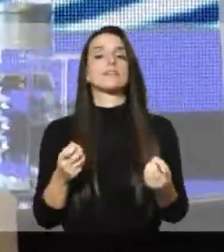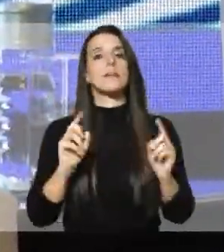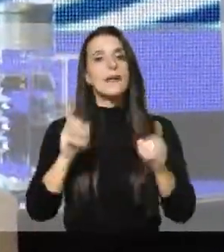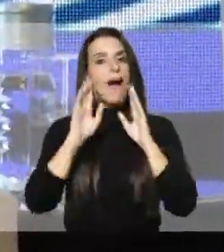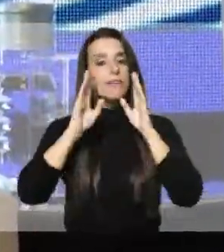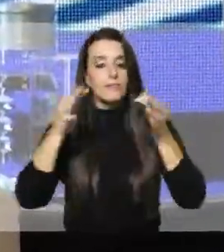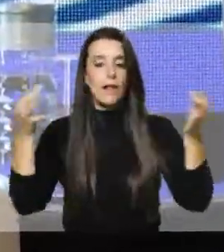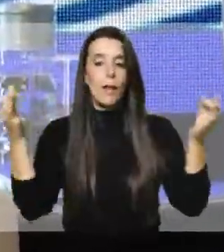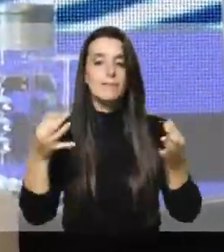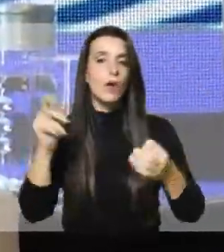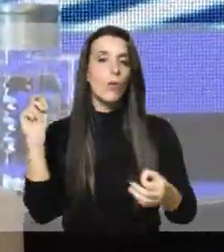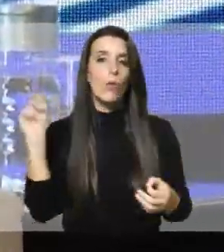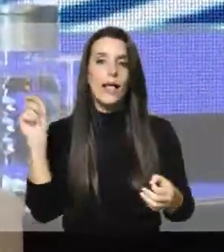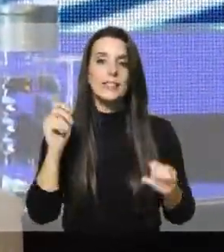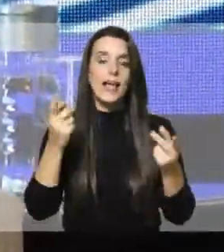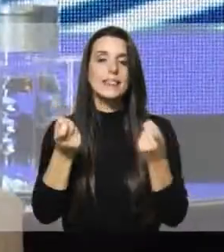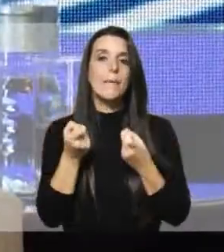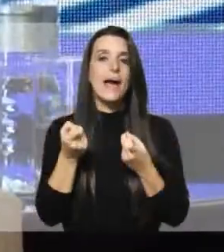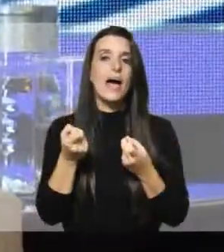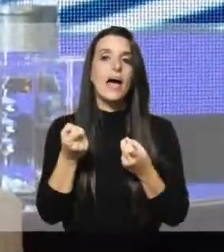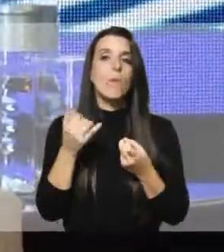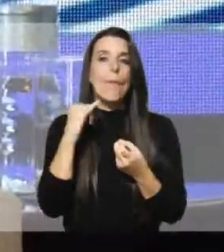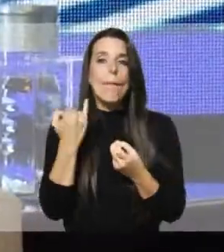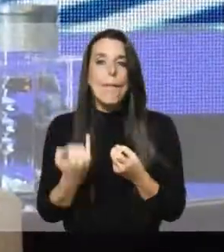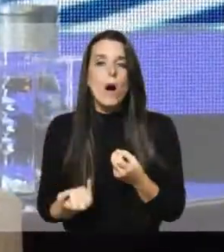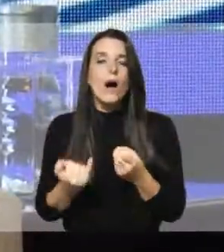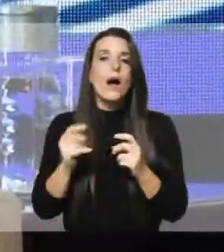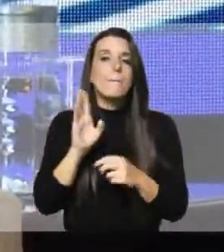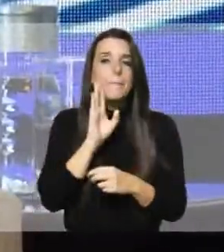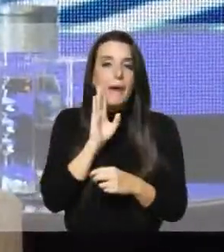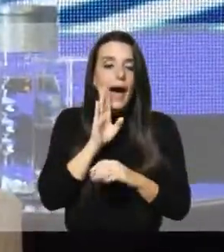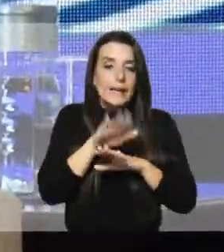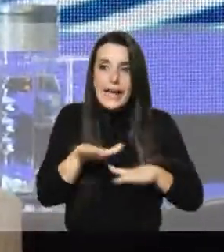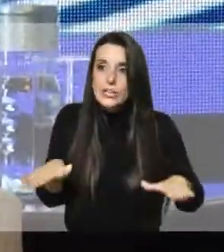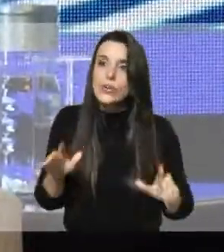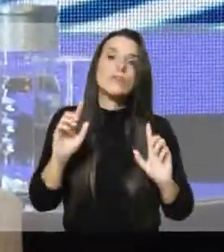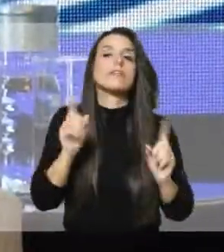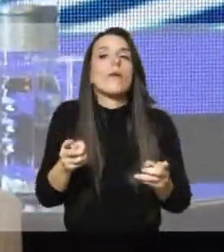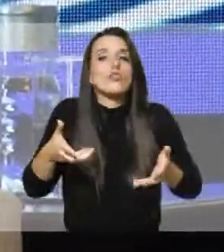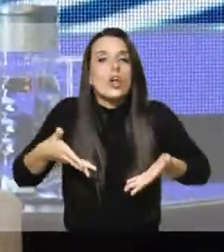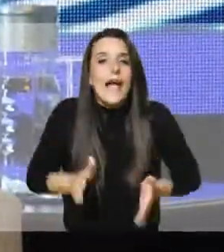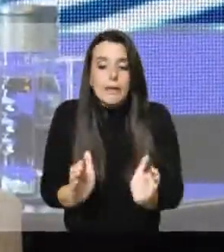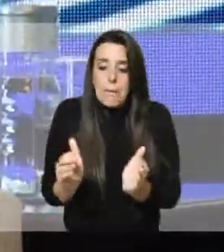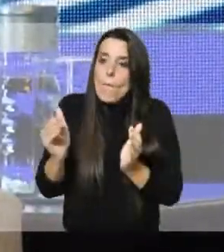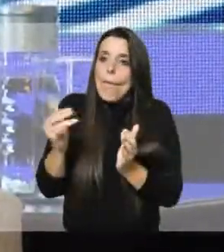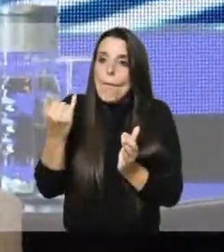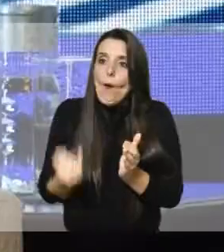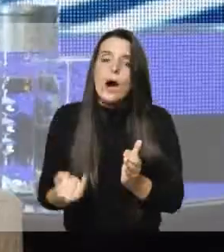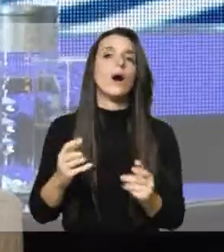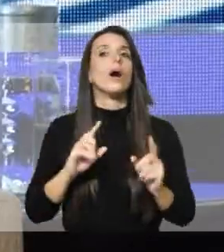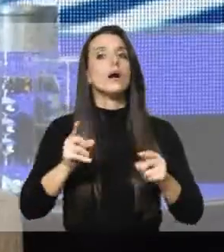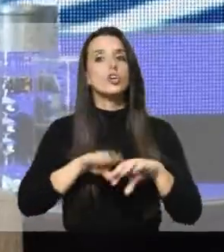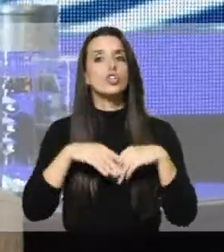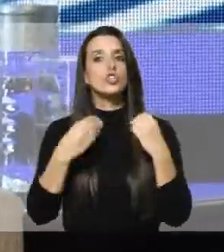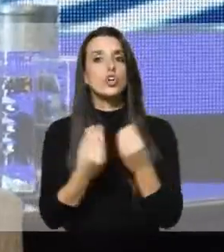Atender en particular de forma urgente la desnutrición materno-infantil, realizar un acompañamiento integral e